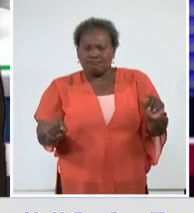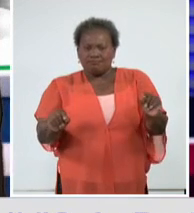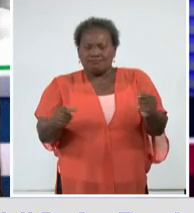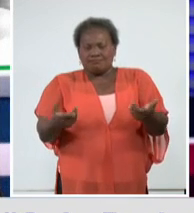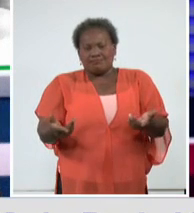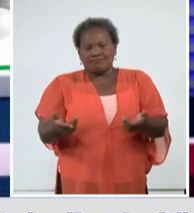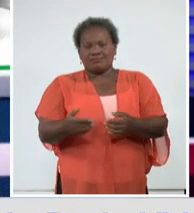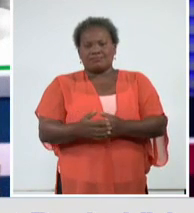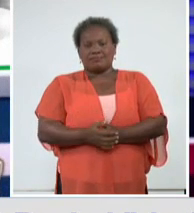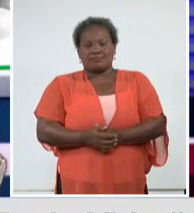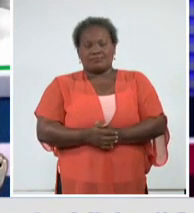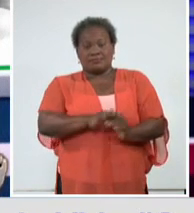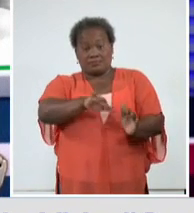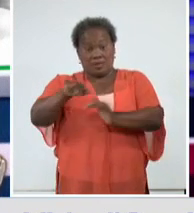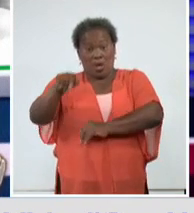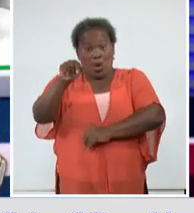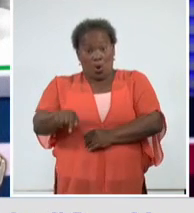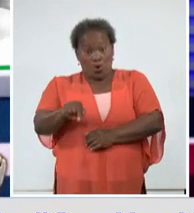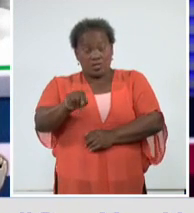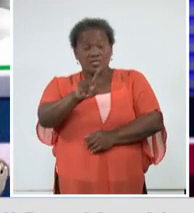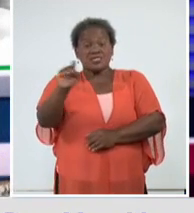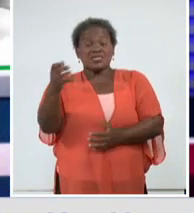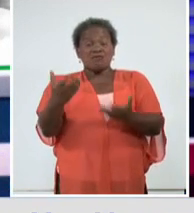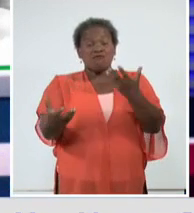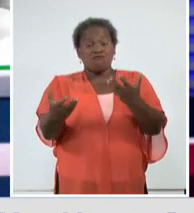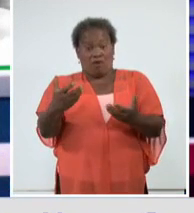hoy la provincia de Cienfuegos está reportando